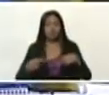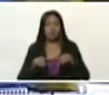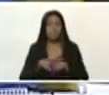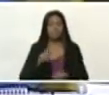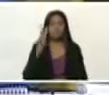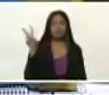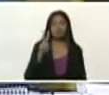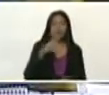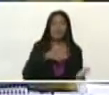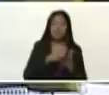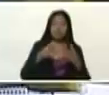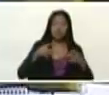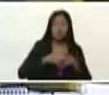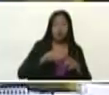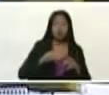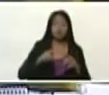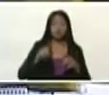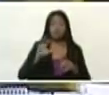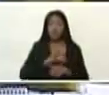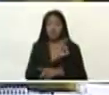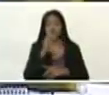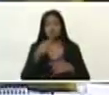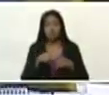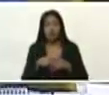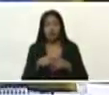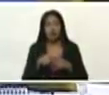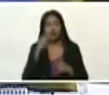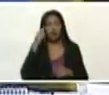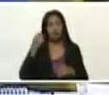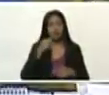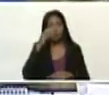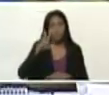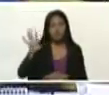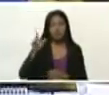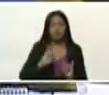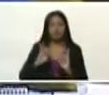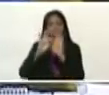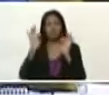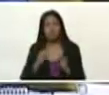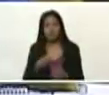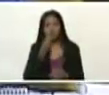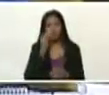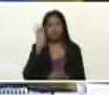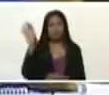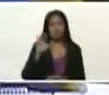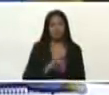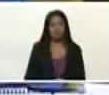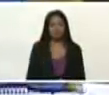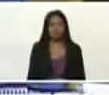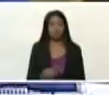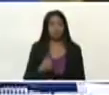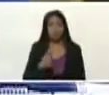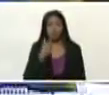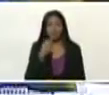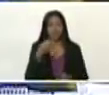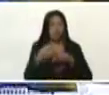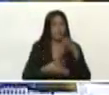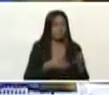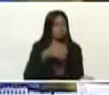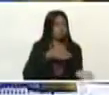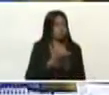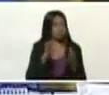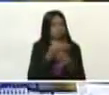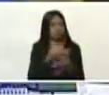Venezuela, garantizando desde el oriente el arroz del país, el alimento del país. Se los digo, se los